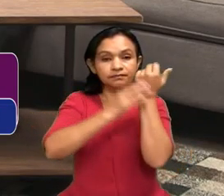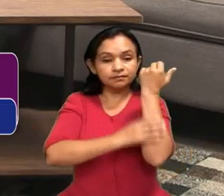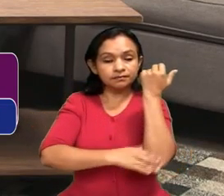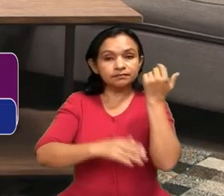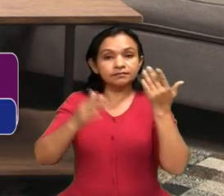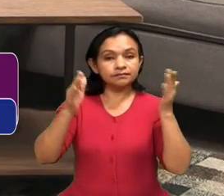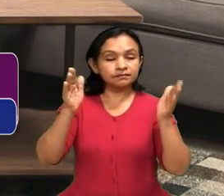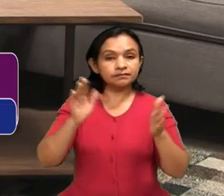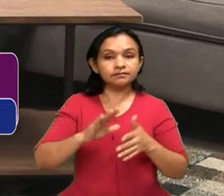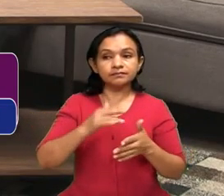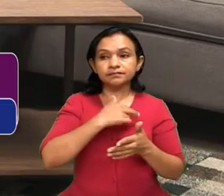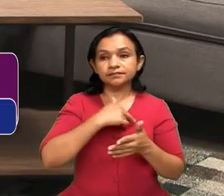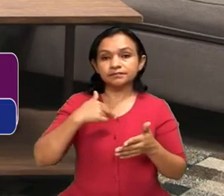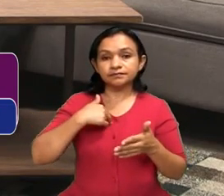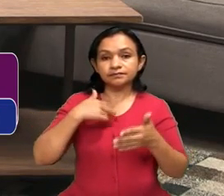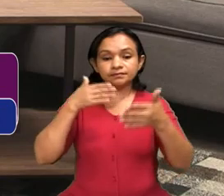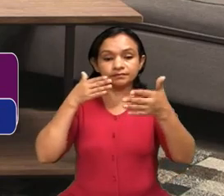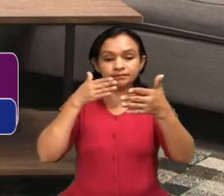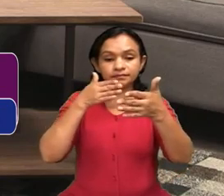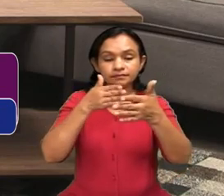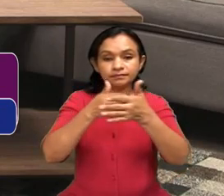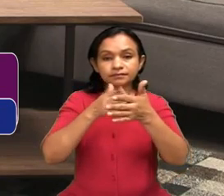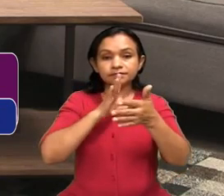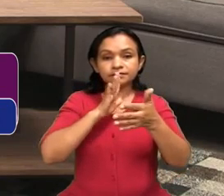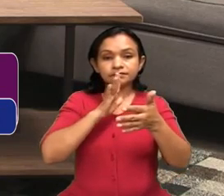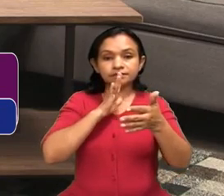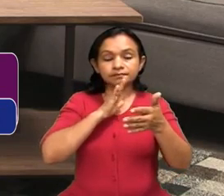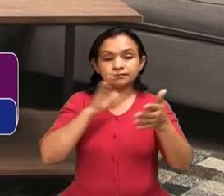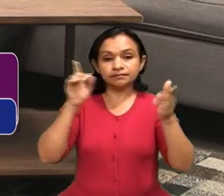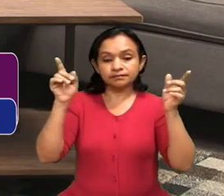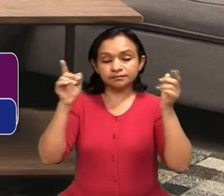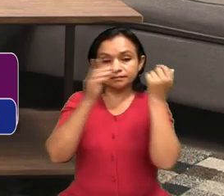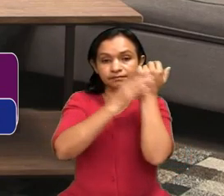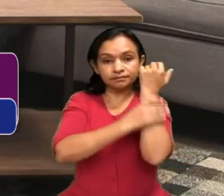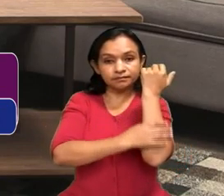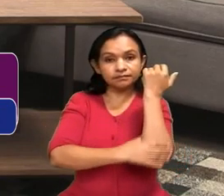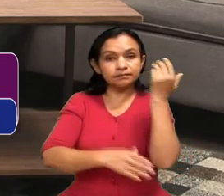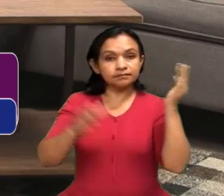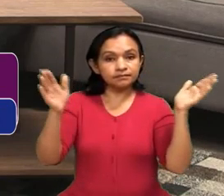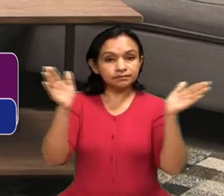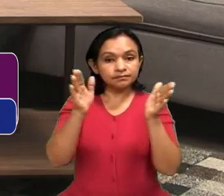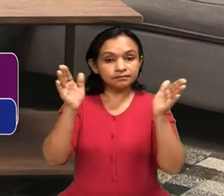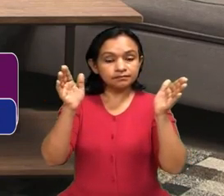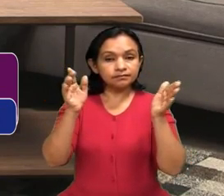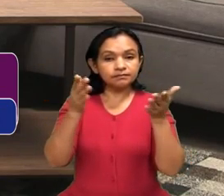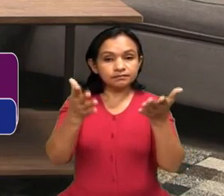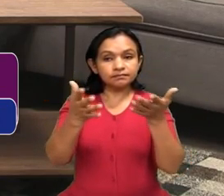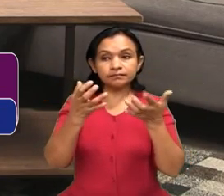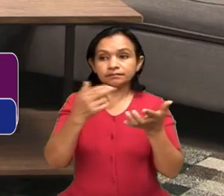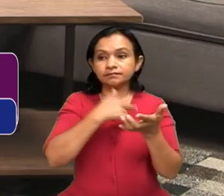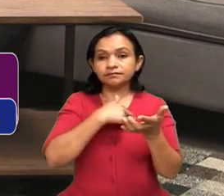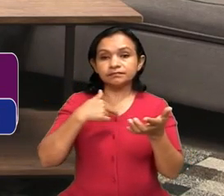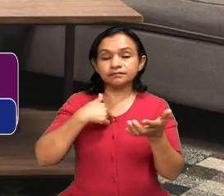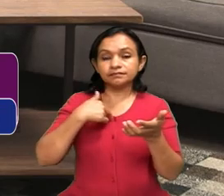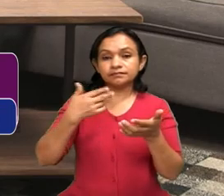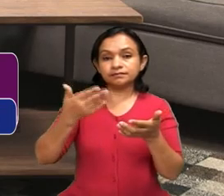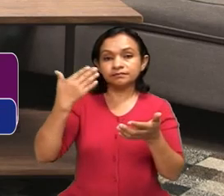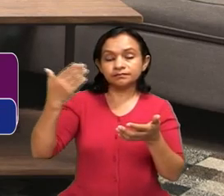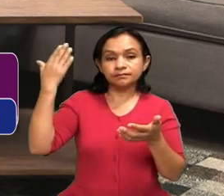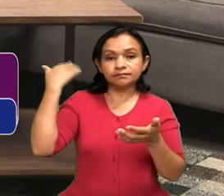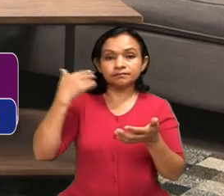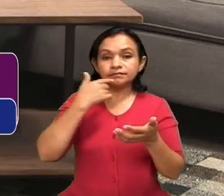Y quisiera hacer un detente en ese punto que usted plantea con la reducción de la pobreza. A partir, y quisiera no retroceder tanto, pero